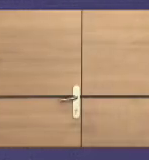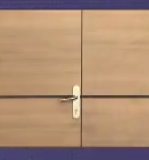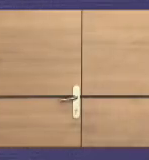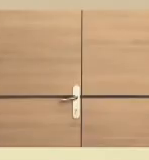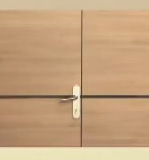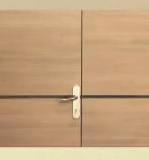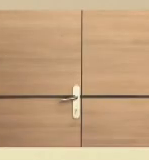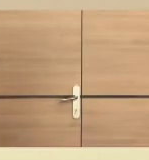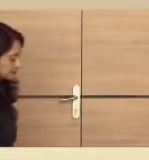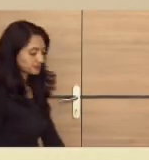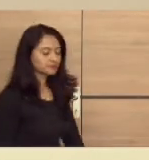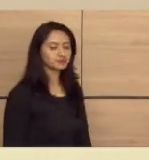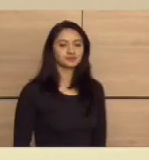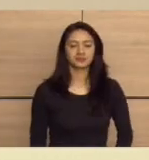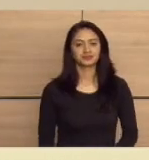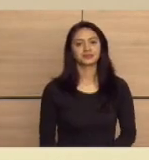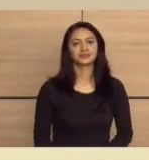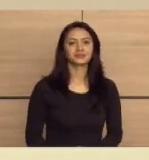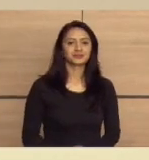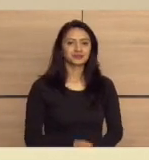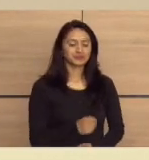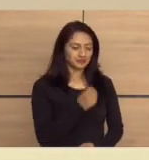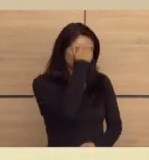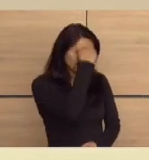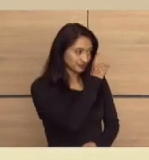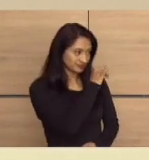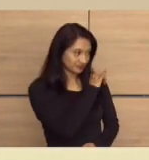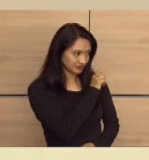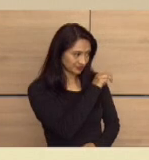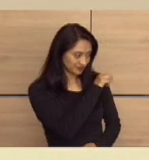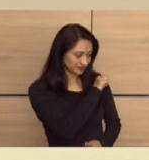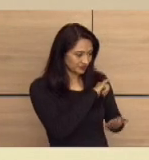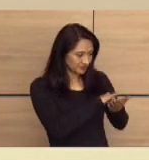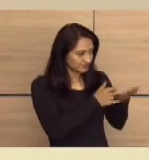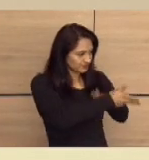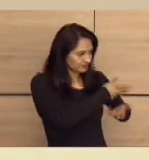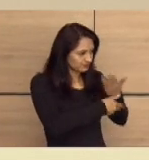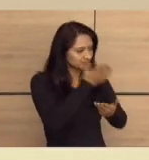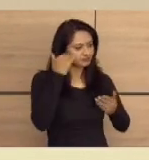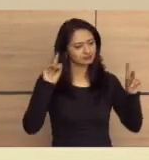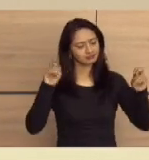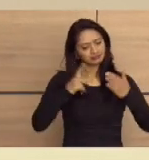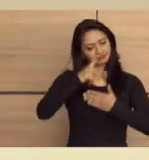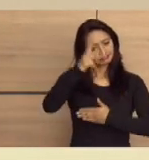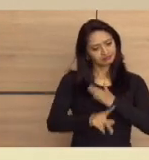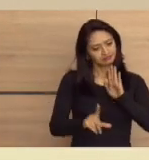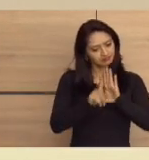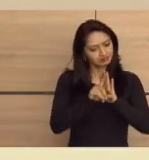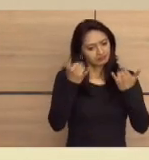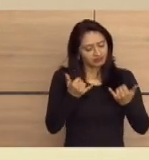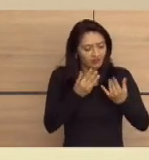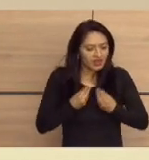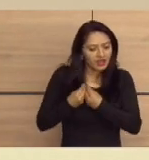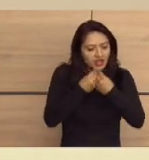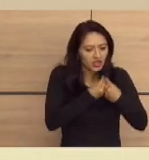estas conversaciones que debemos suscitar con los maestros, cuando se hablaba alrededor del proyecto de ley y ahora de la